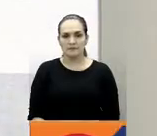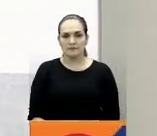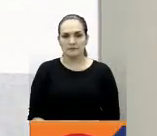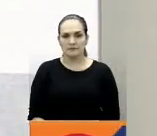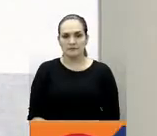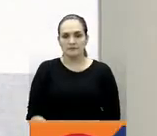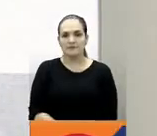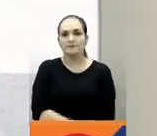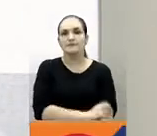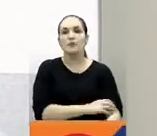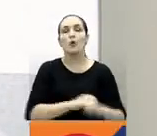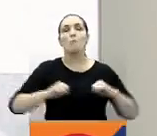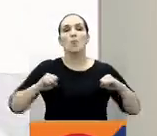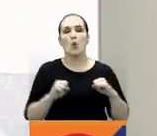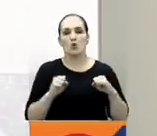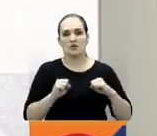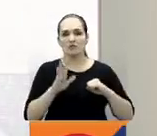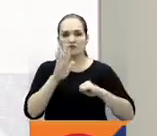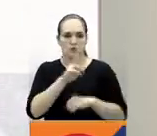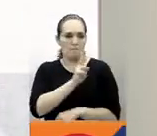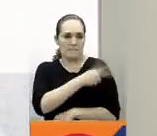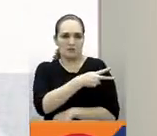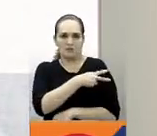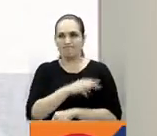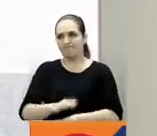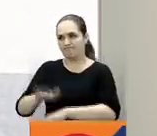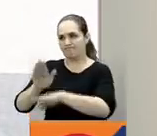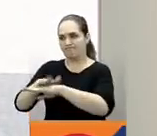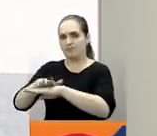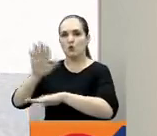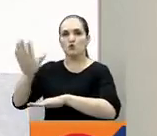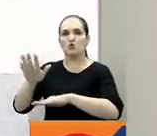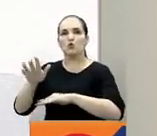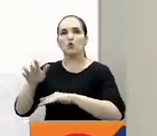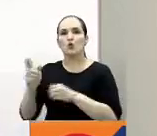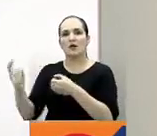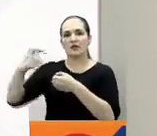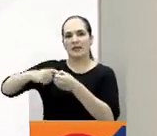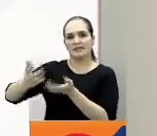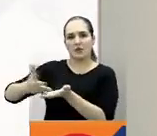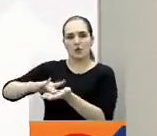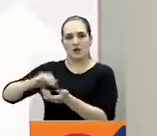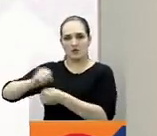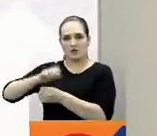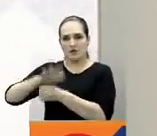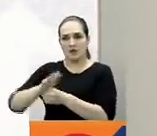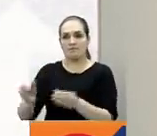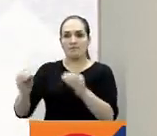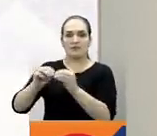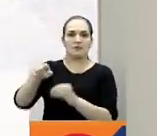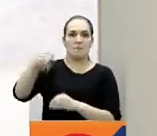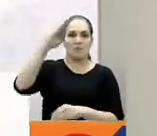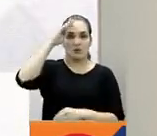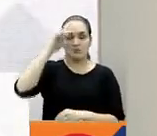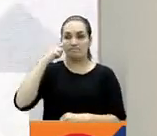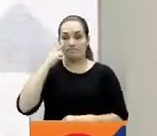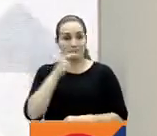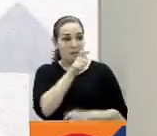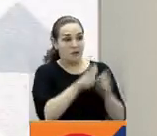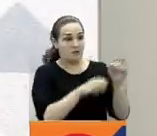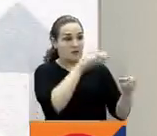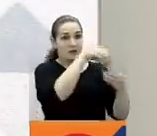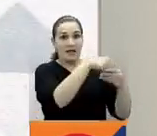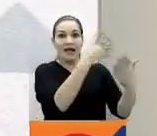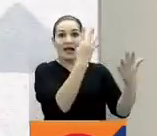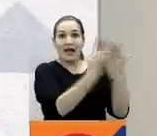La Personería de Bogotá hizo un llamado a la Registraduría Distrital y a la Policía Nacional para que se permita a los privados de la libertad que